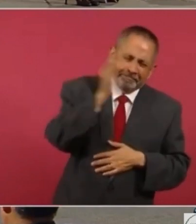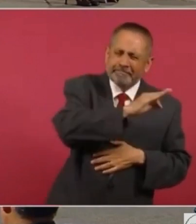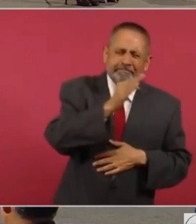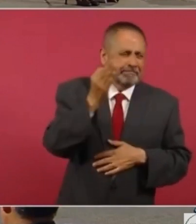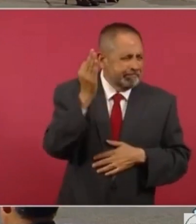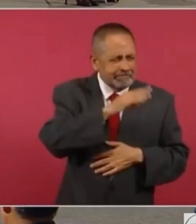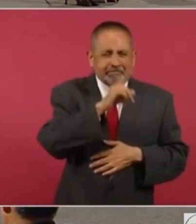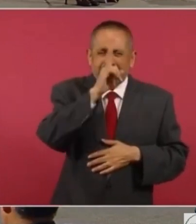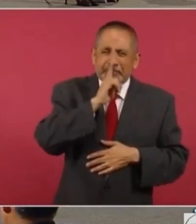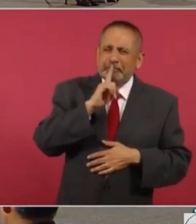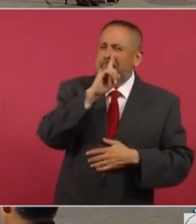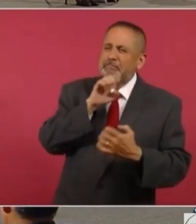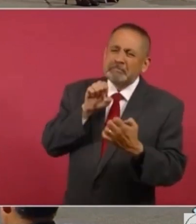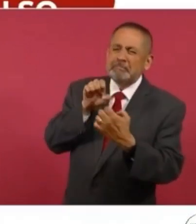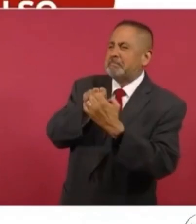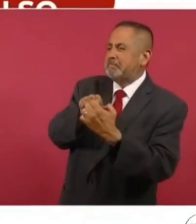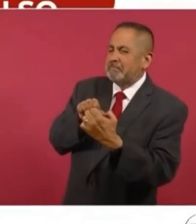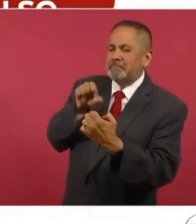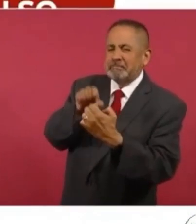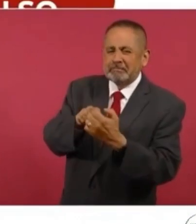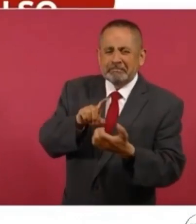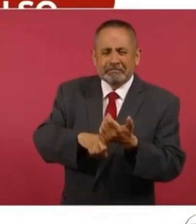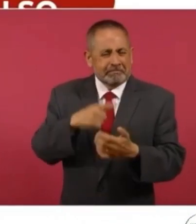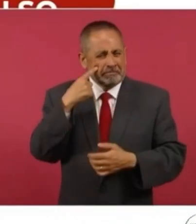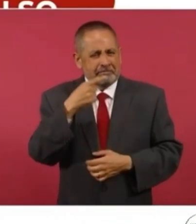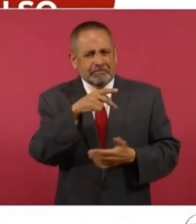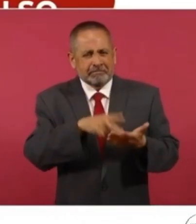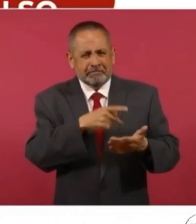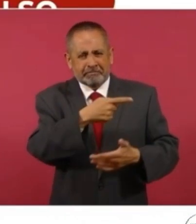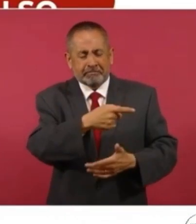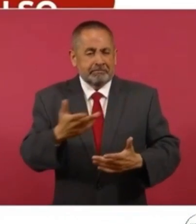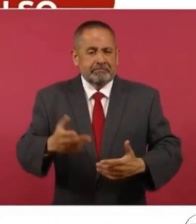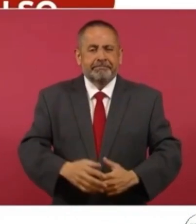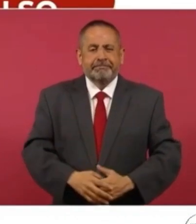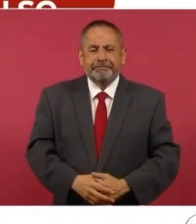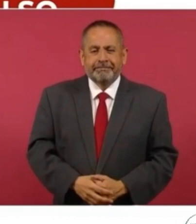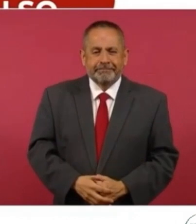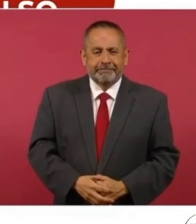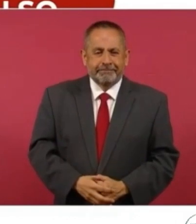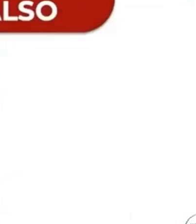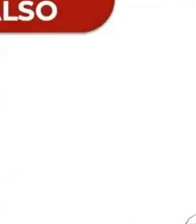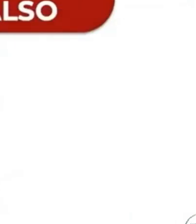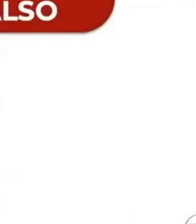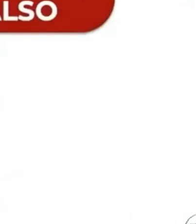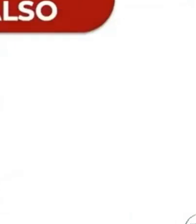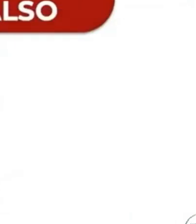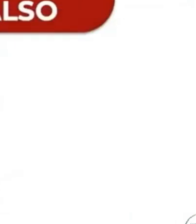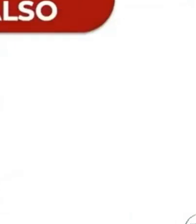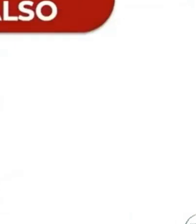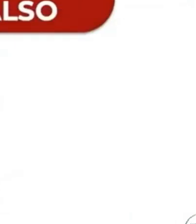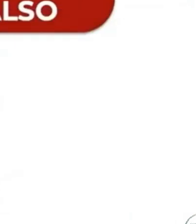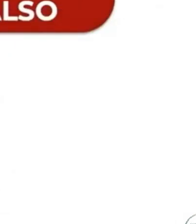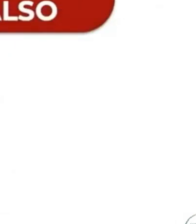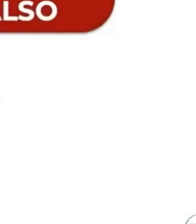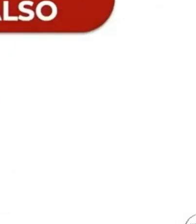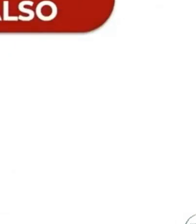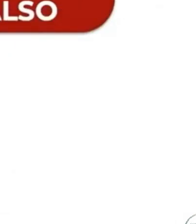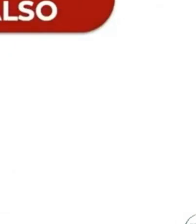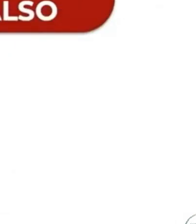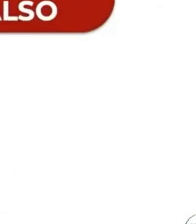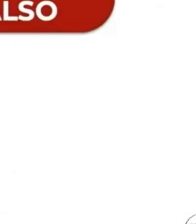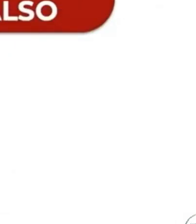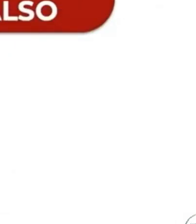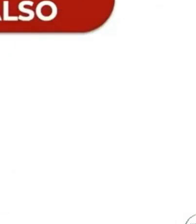mentiras en medios de comunicación, redes sociales y por todos los medios que puede